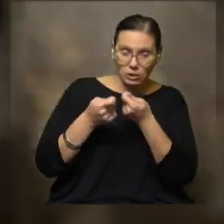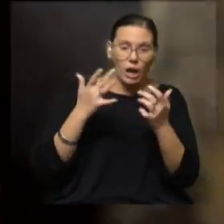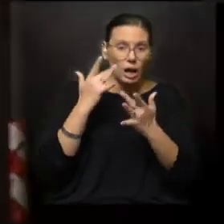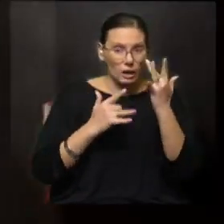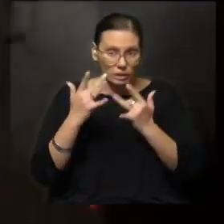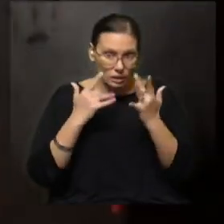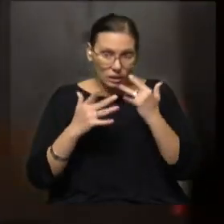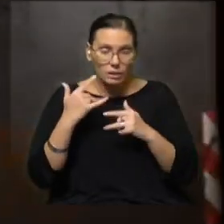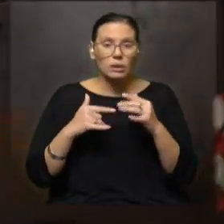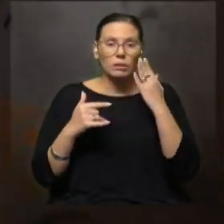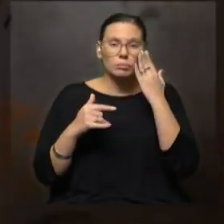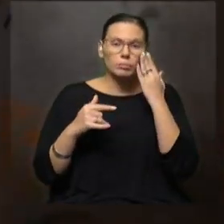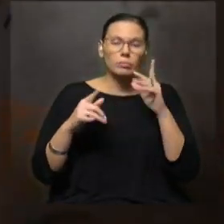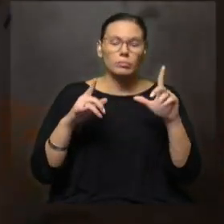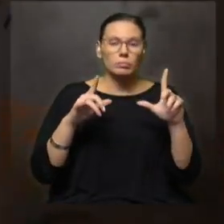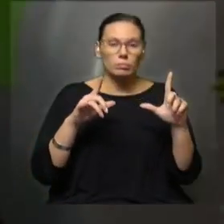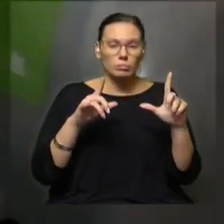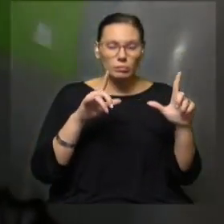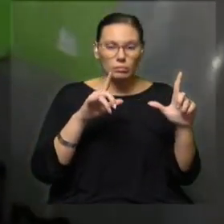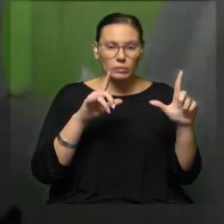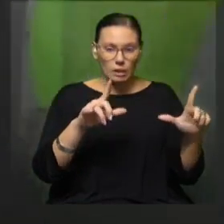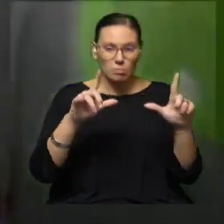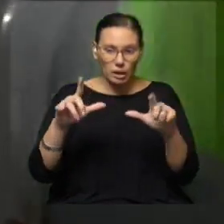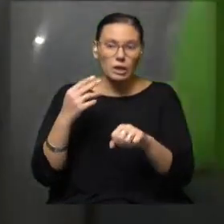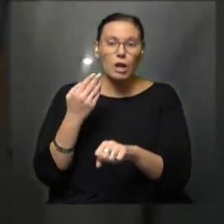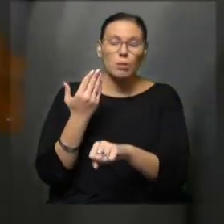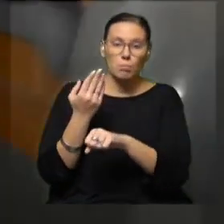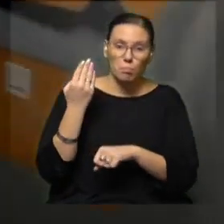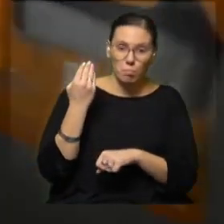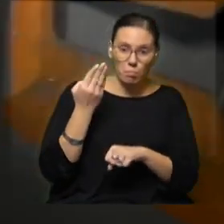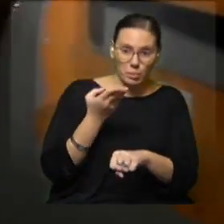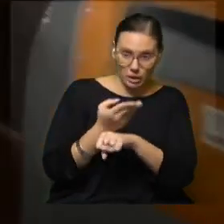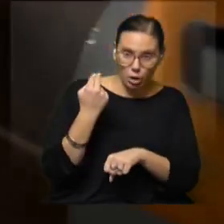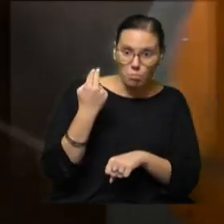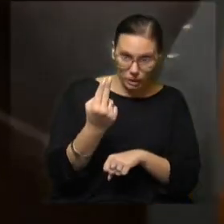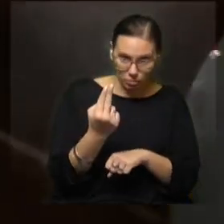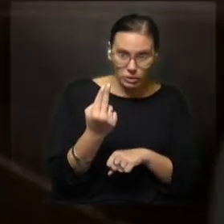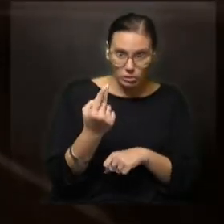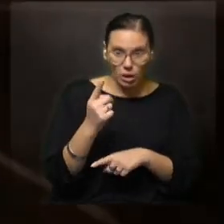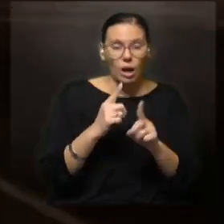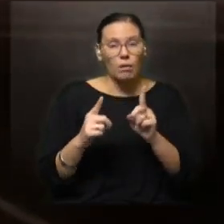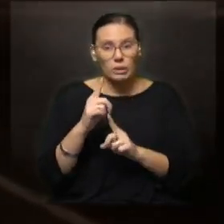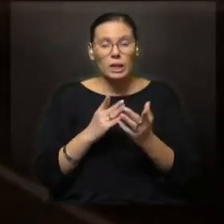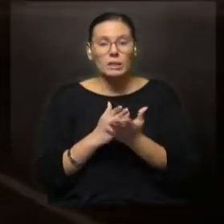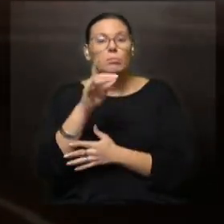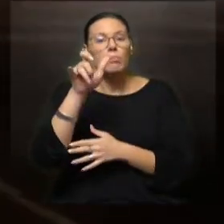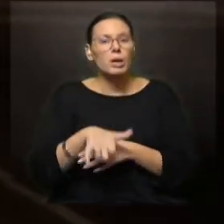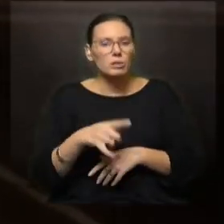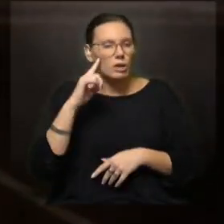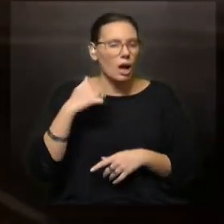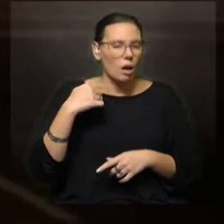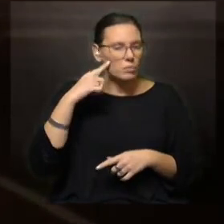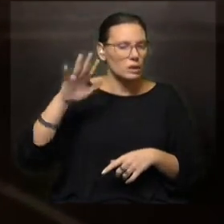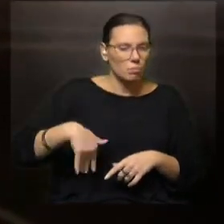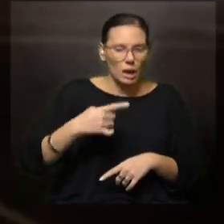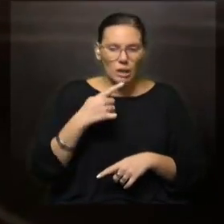artística, bueno, colocaron las imágenes, pidieron los permisos correspondientes, voy a decirlo así porque viste que siempre hay alguna persona malintencionada